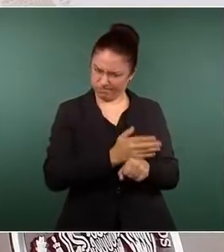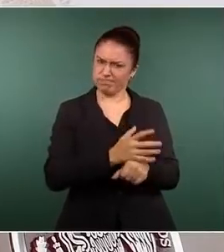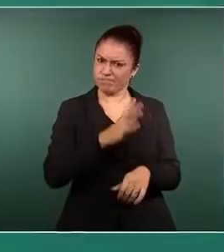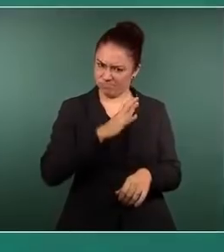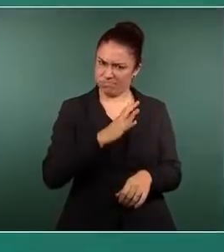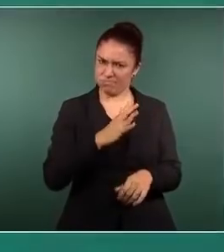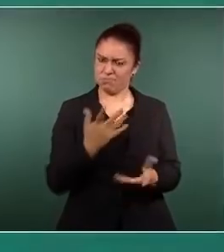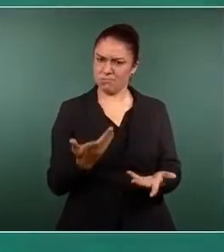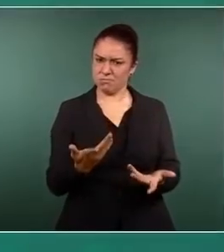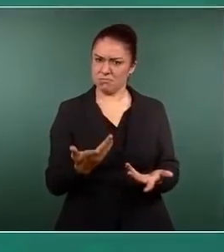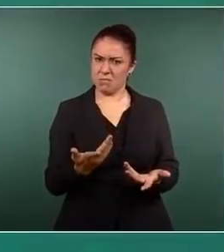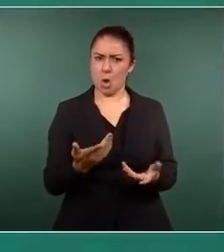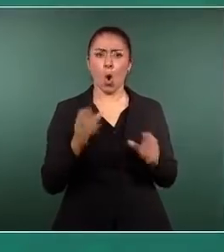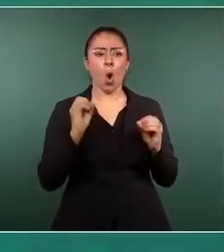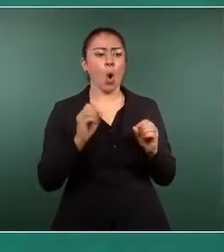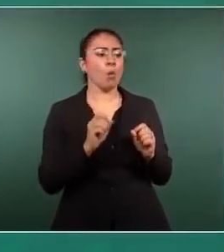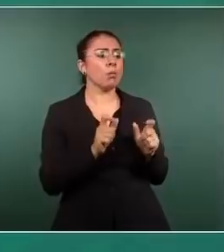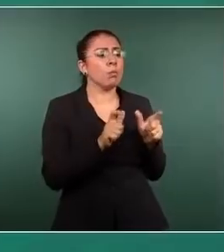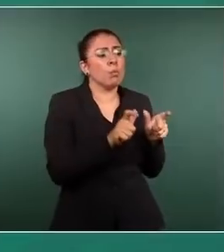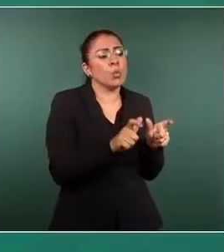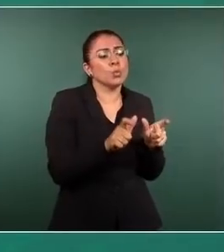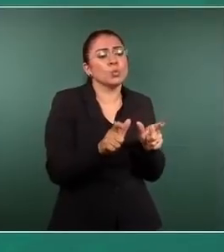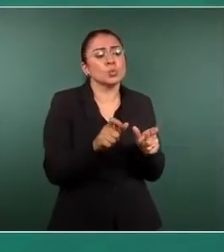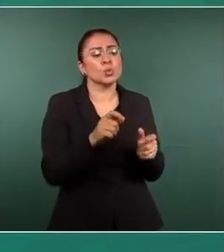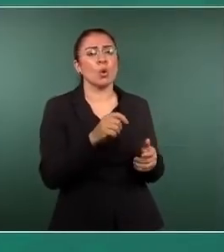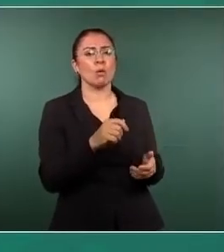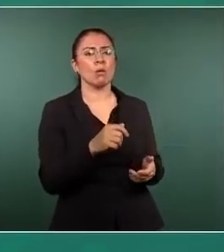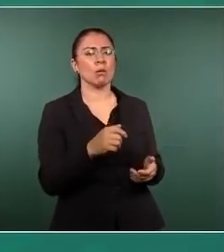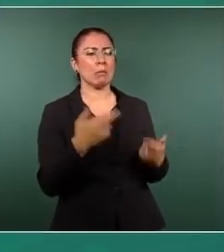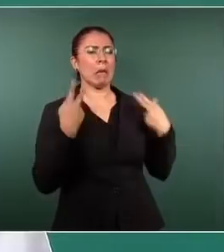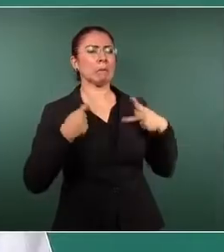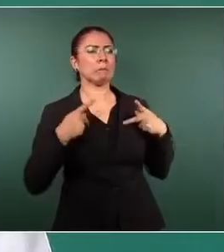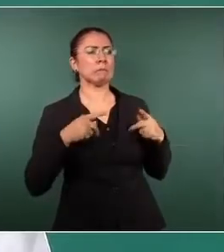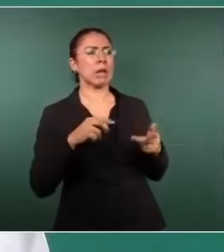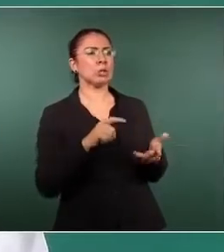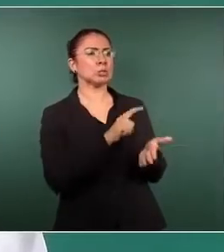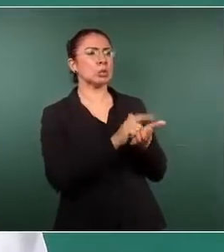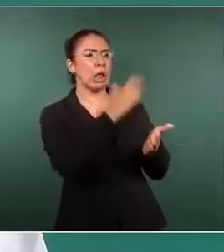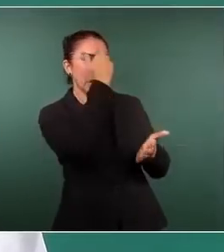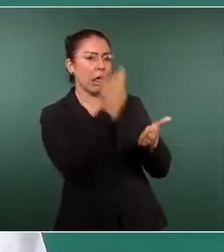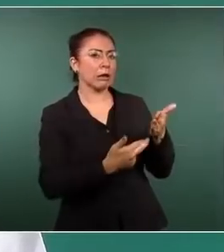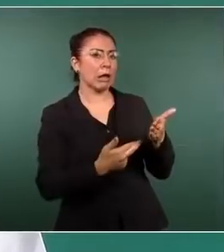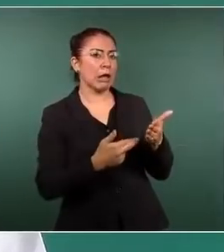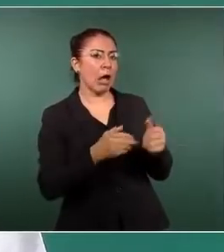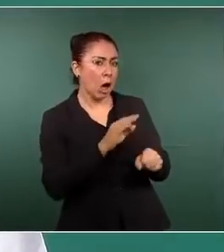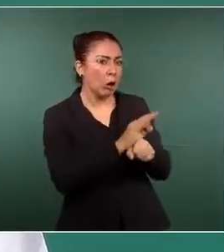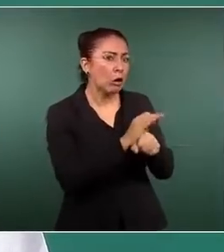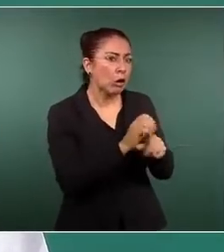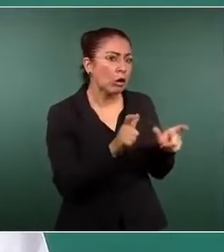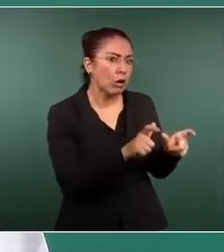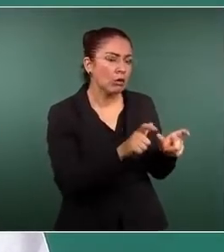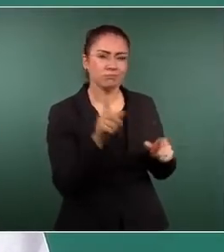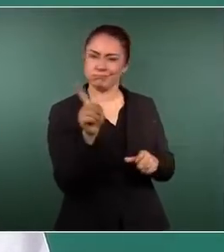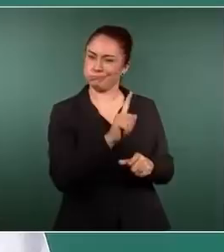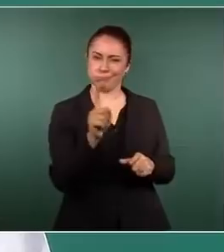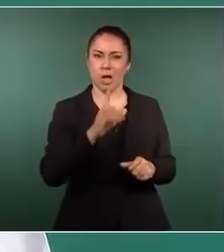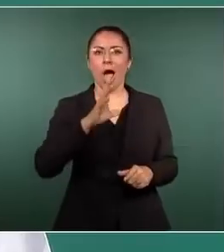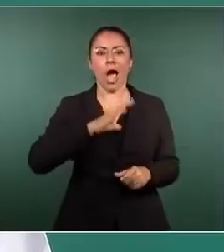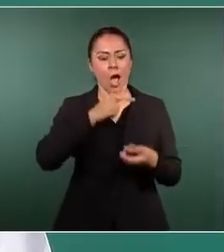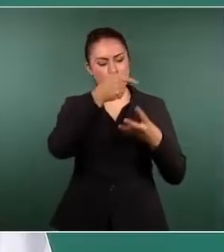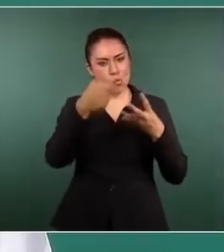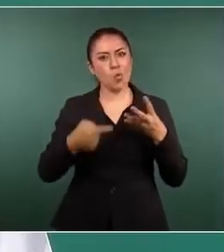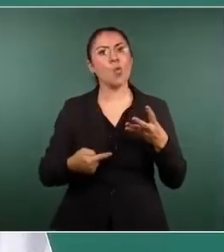presuntos delincuentes hay cuatro casos que se están tratando